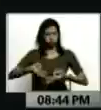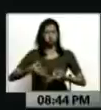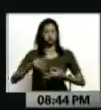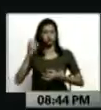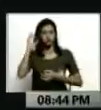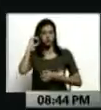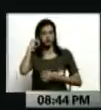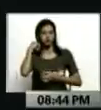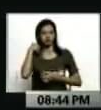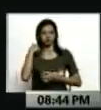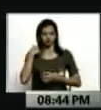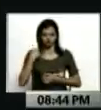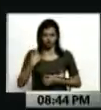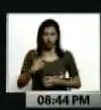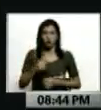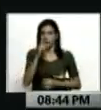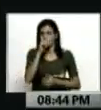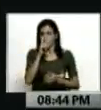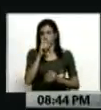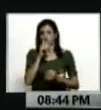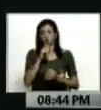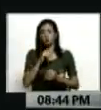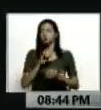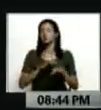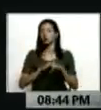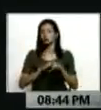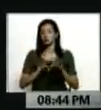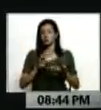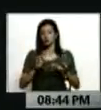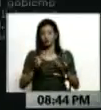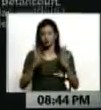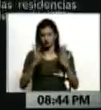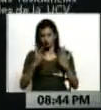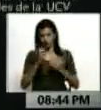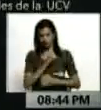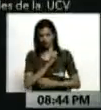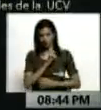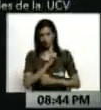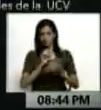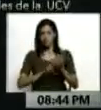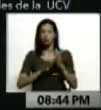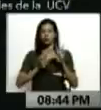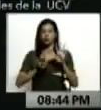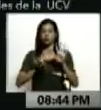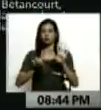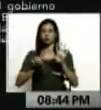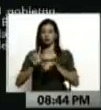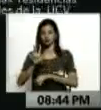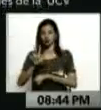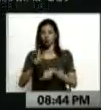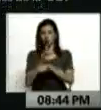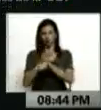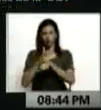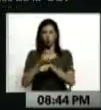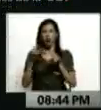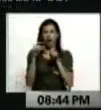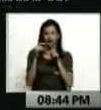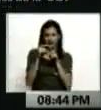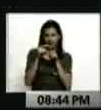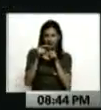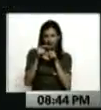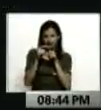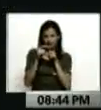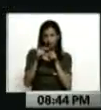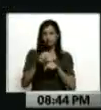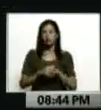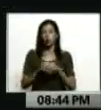revolucionario escuchen 17 de enero de 1963 hace 54 años durante el